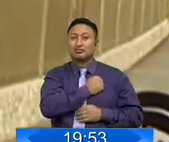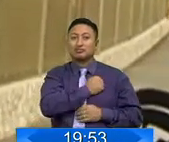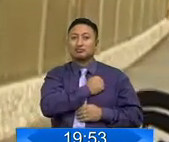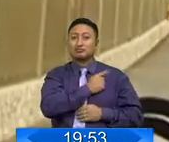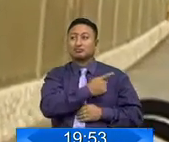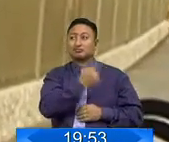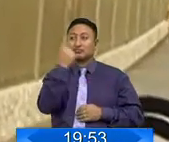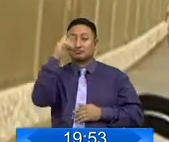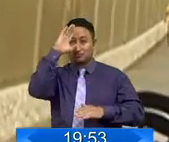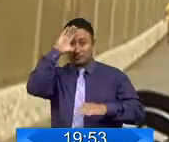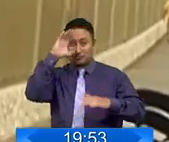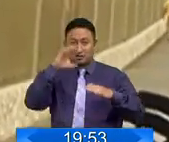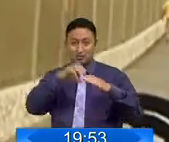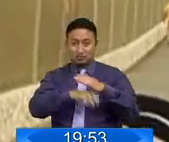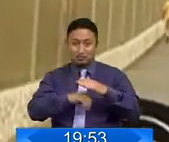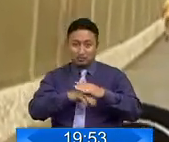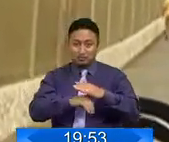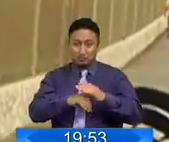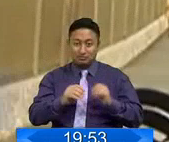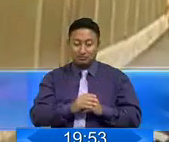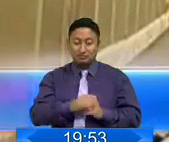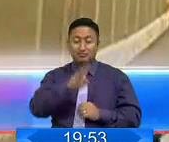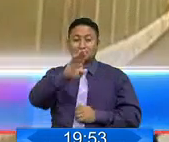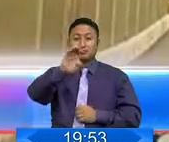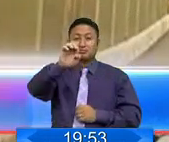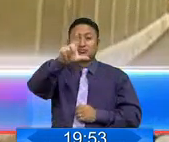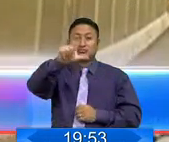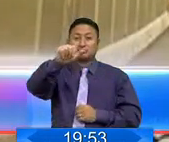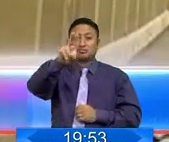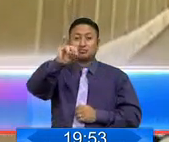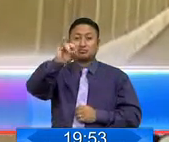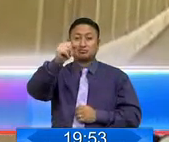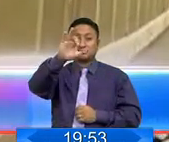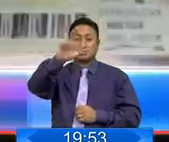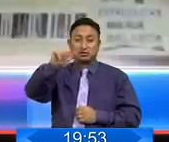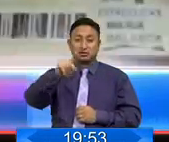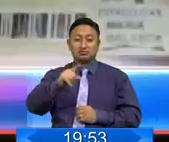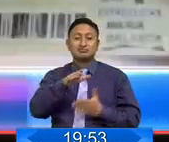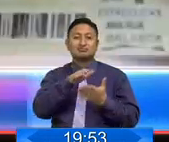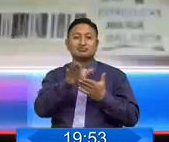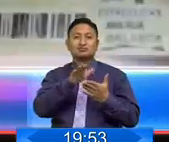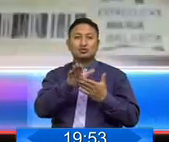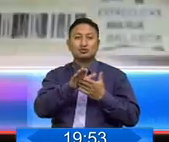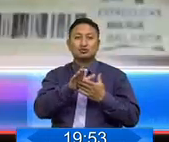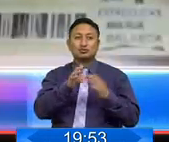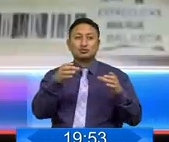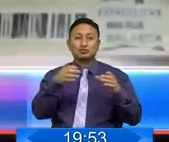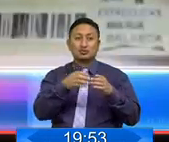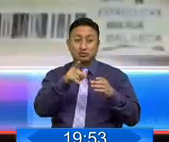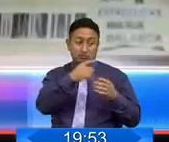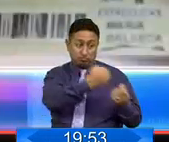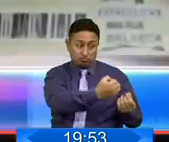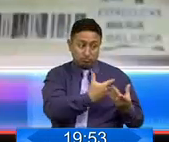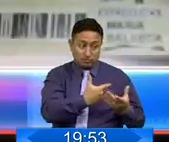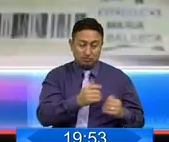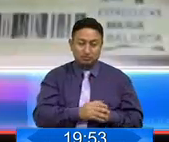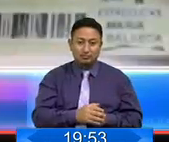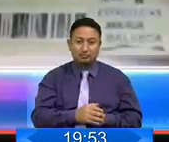cantera de Bellavista. Como digo, fue socio de lo que él me ha conversado, ¿no?